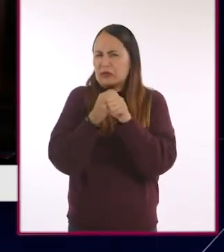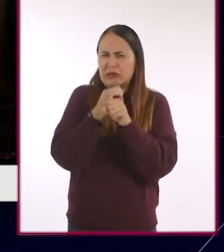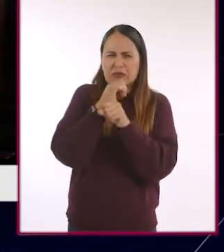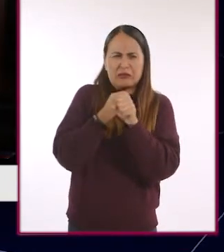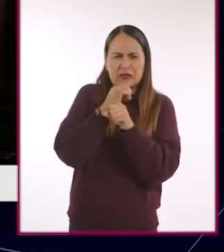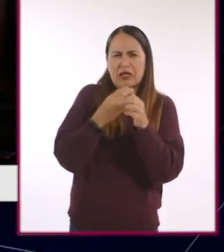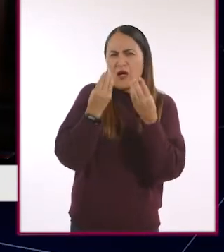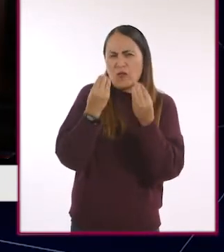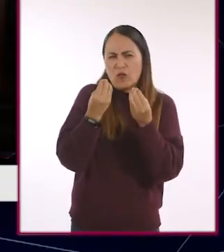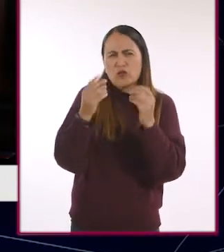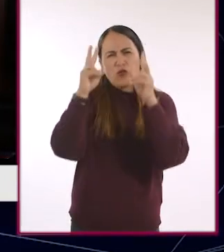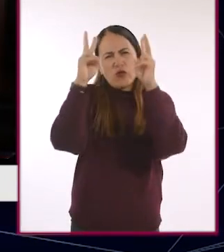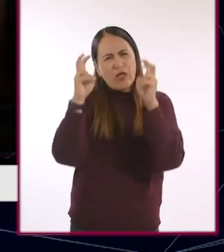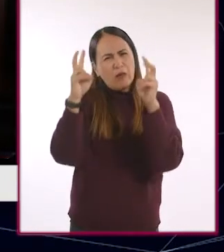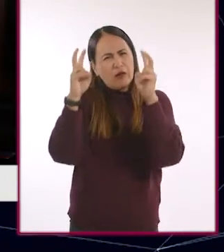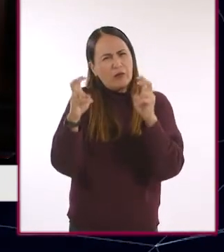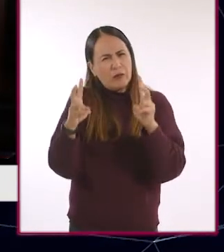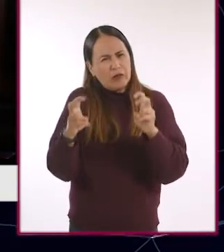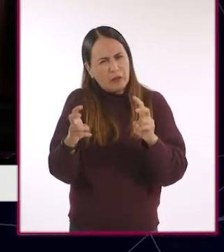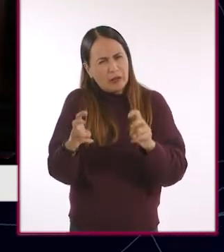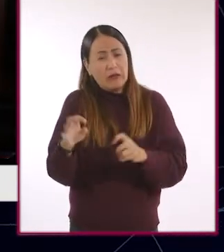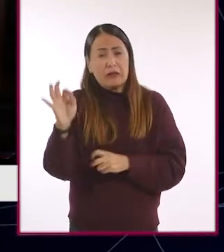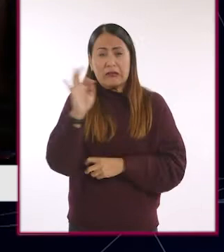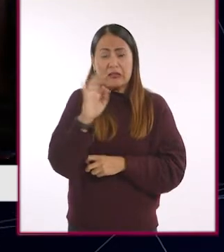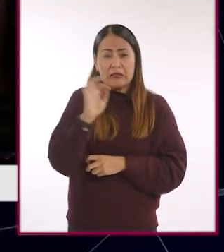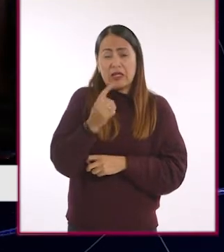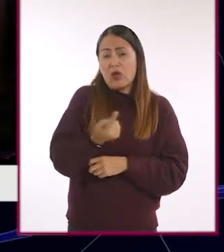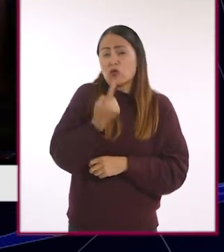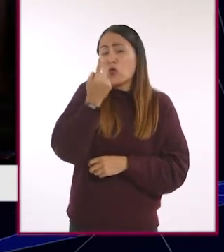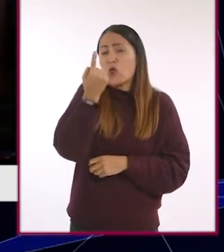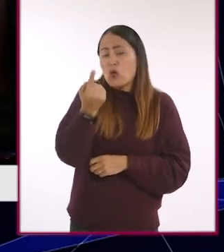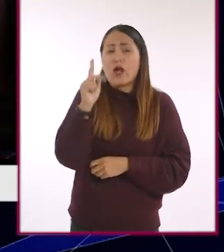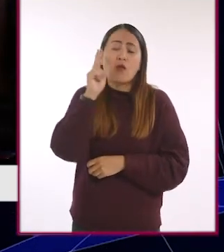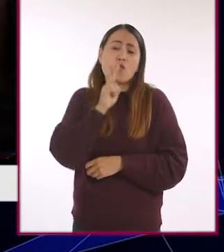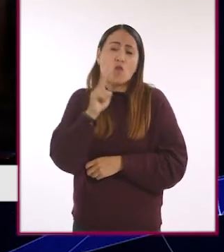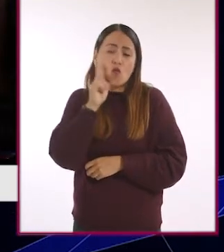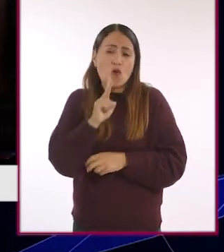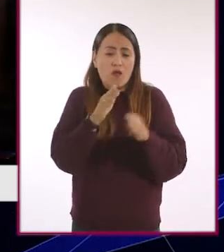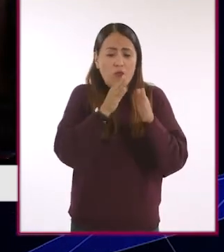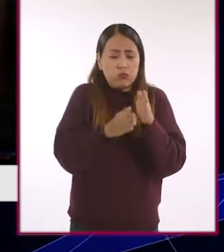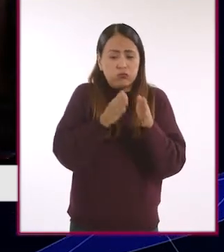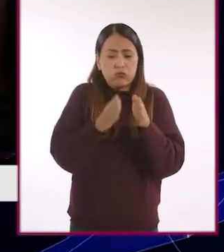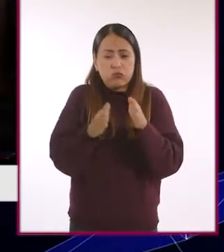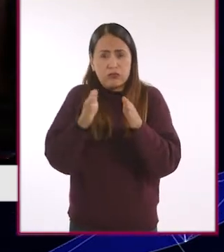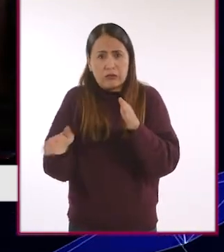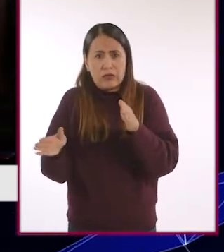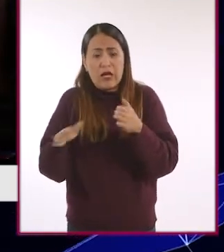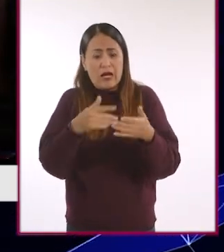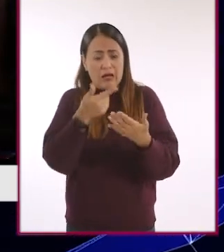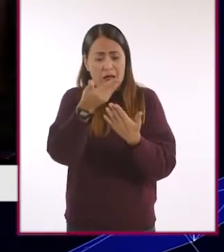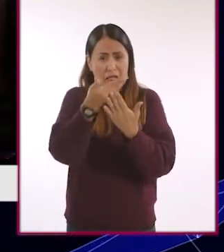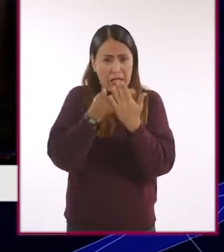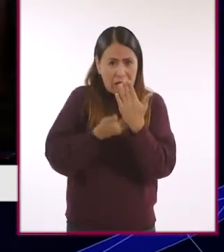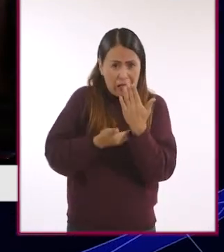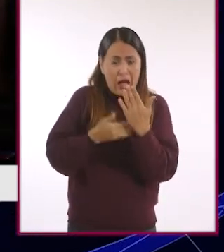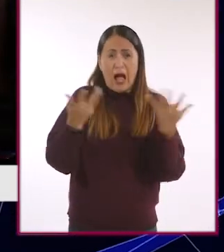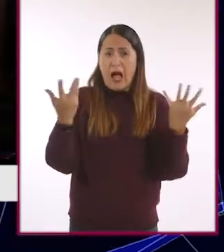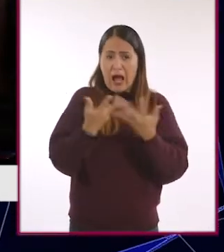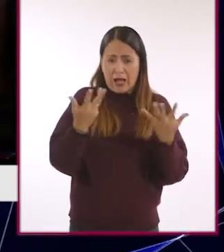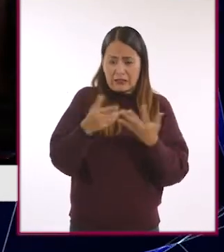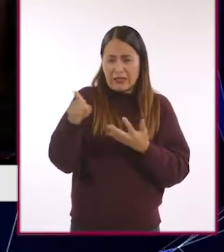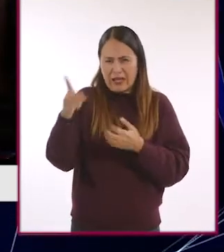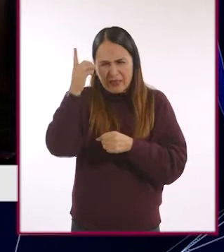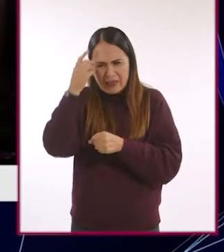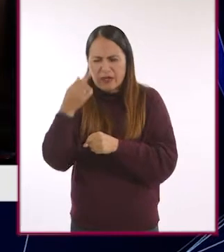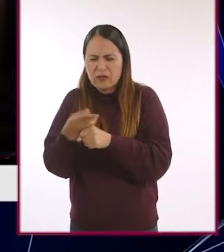mucho acerca de las temáticas. A veces, aunque nos toca hacer solo un shot o una secuencia, leemos todo el guión y entendemos lo que el